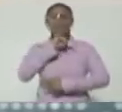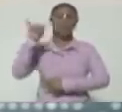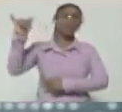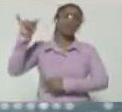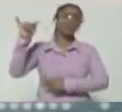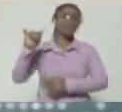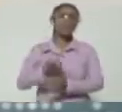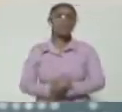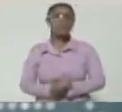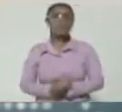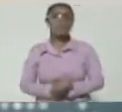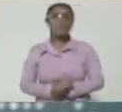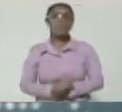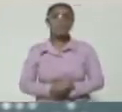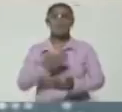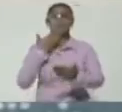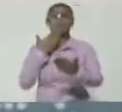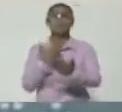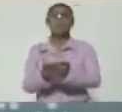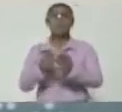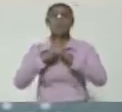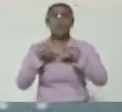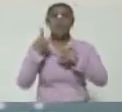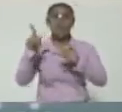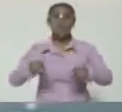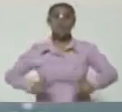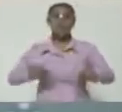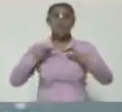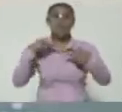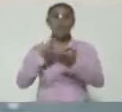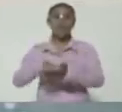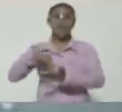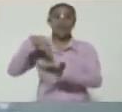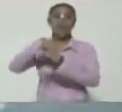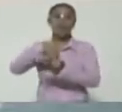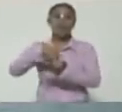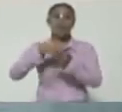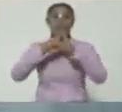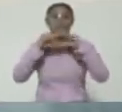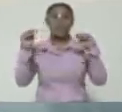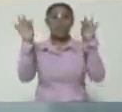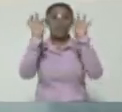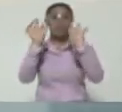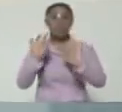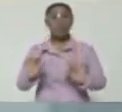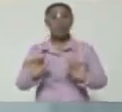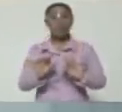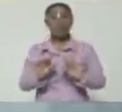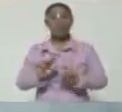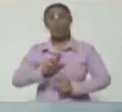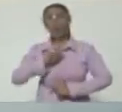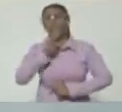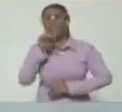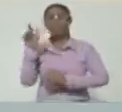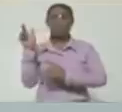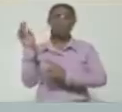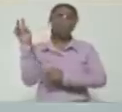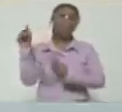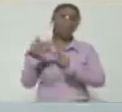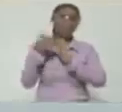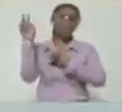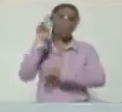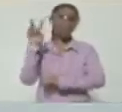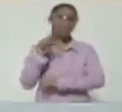denunciaremos. Exigiremos toda nuestra vida que levanten todas las medidas crueles contra Venezuela, pero